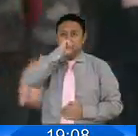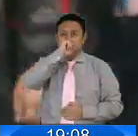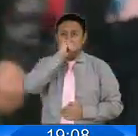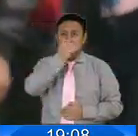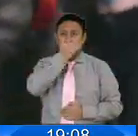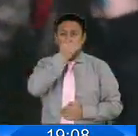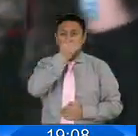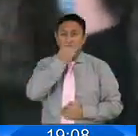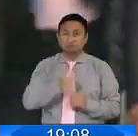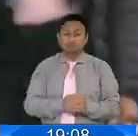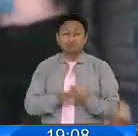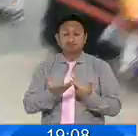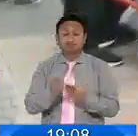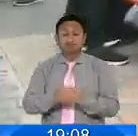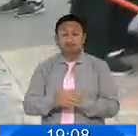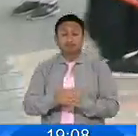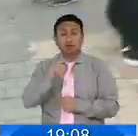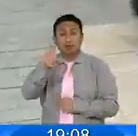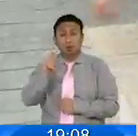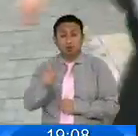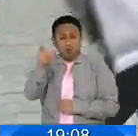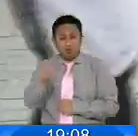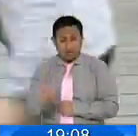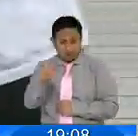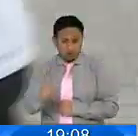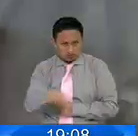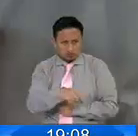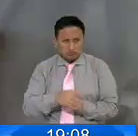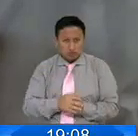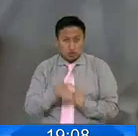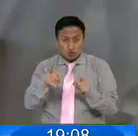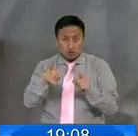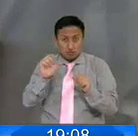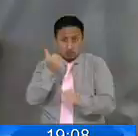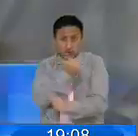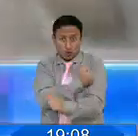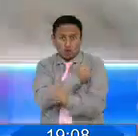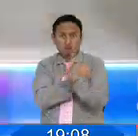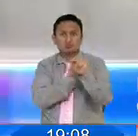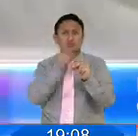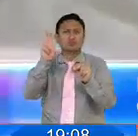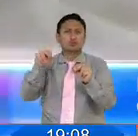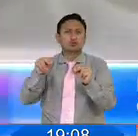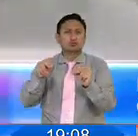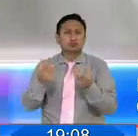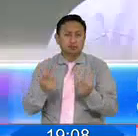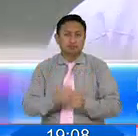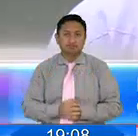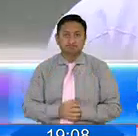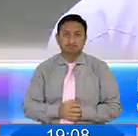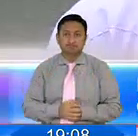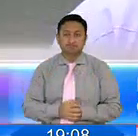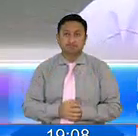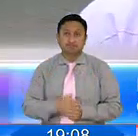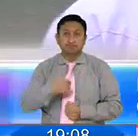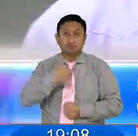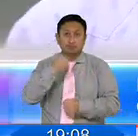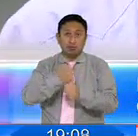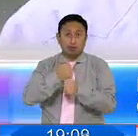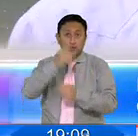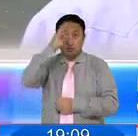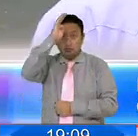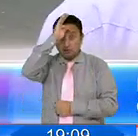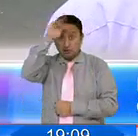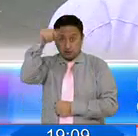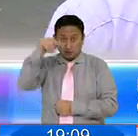Salimos a las calles a conocer la opinión de las personas respecto a si se colocarían o no la vacuna contra el COVID-19. Yo trabajo en un hospital, pero